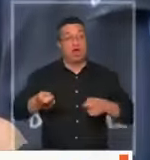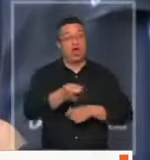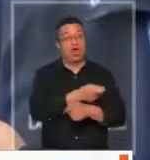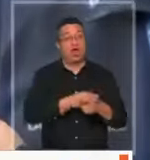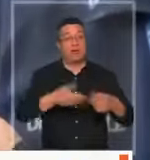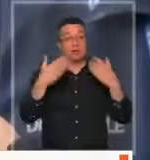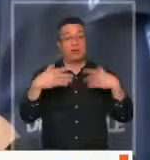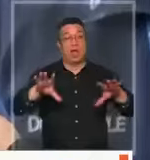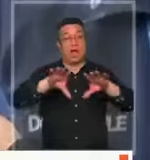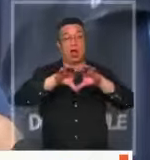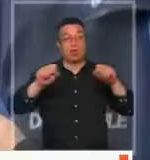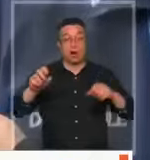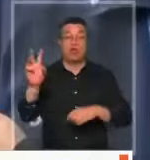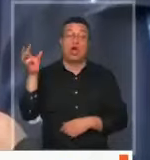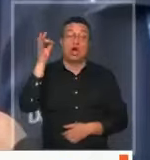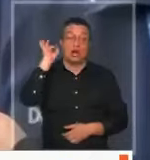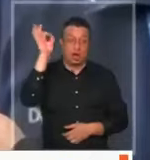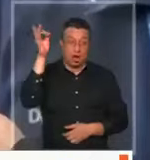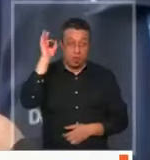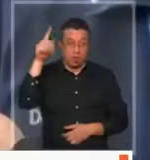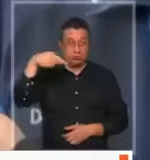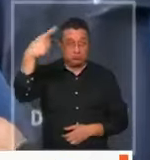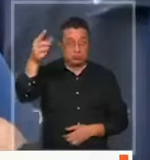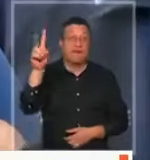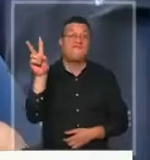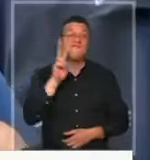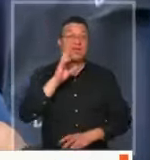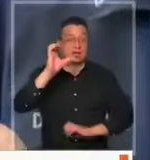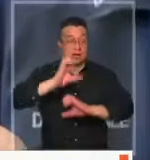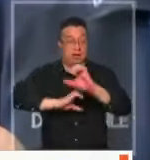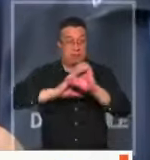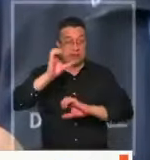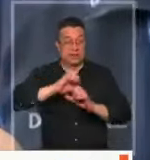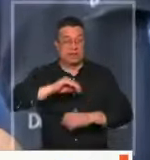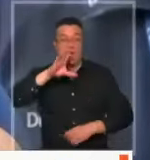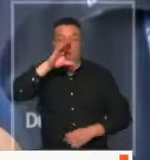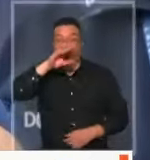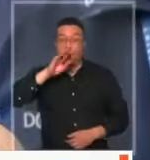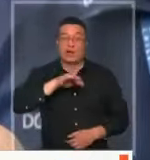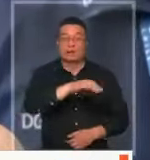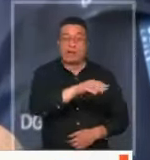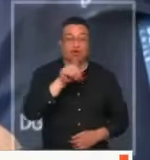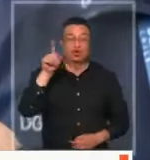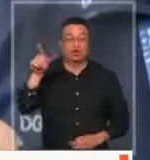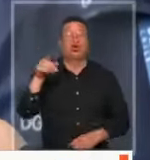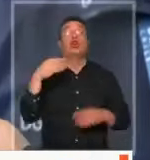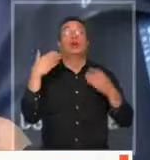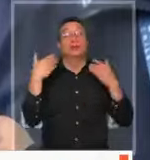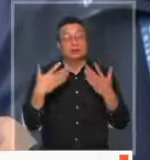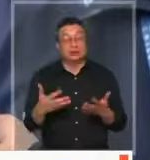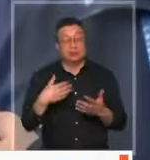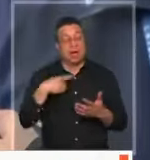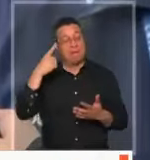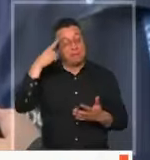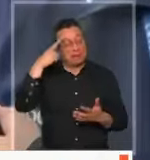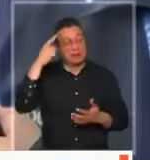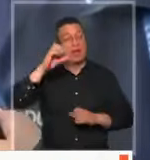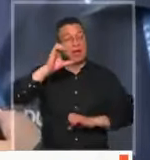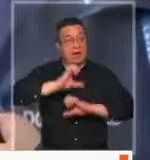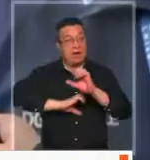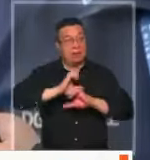acordado una reunión para este viernes con la empresa Huachipato, porque nosotros efectivamente pensamos que esta es una empresa que es una